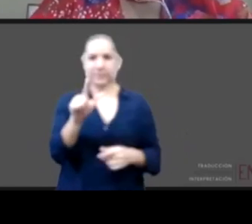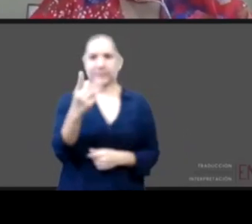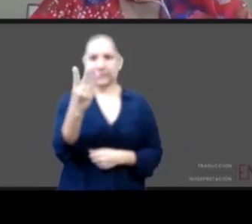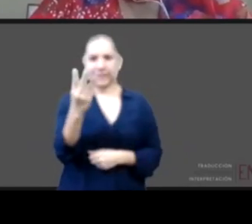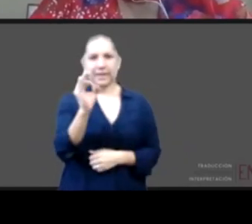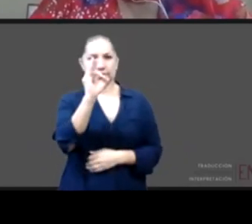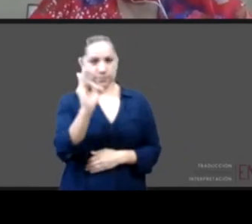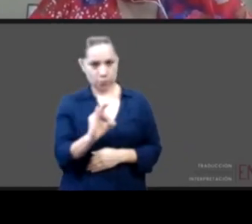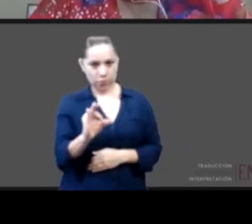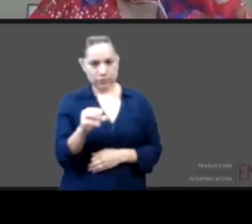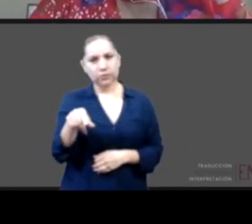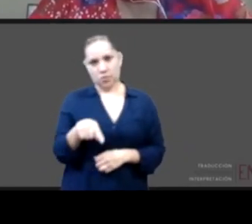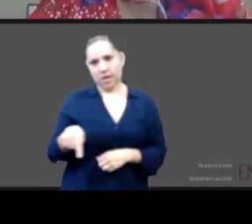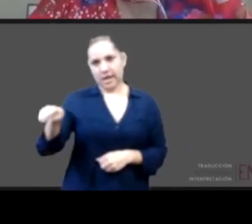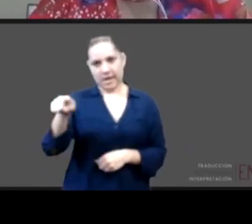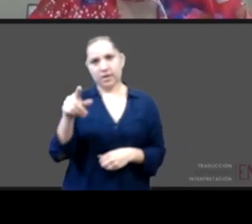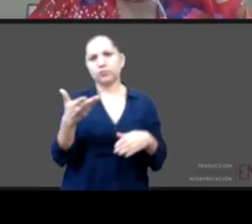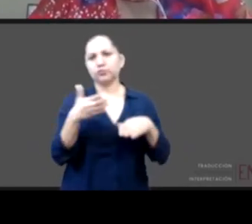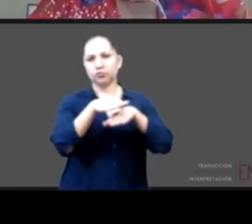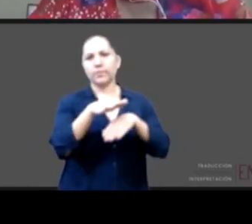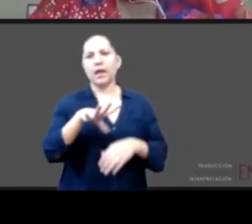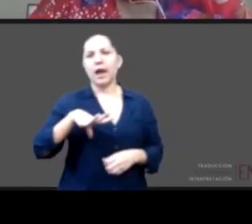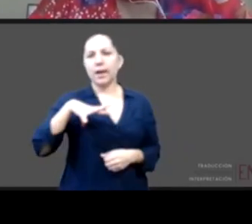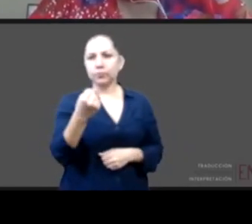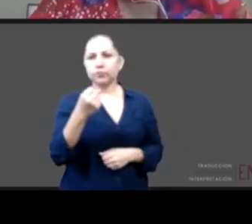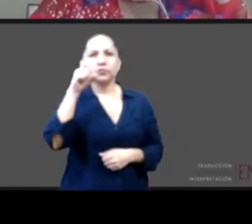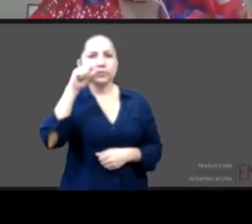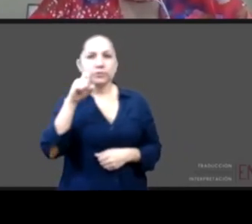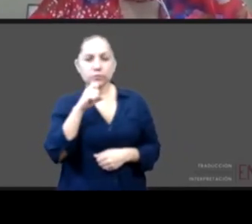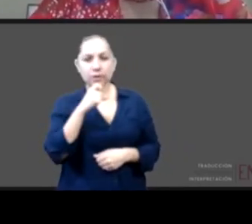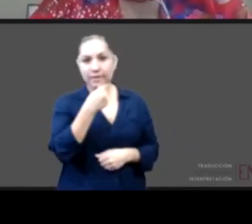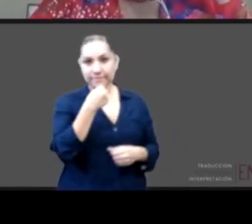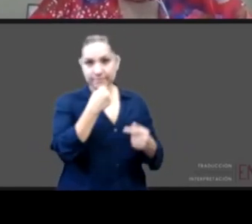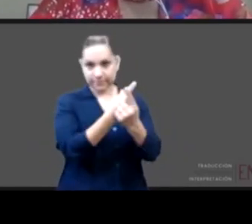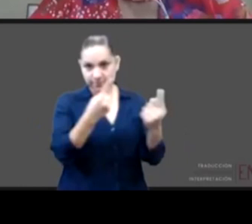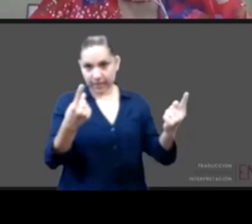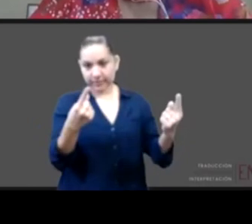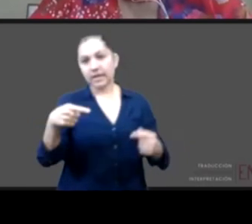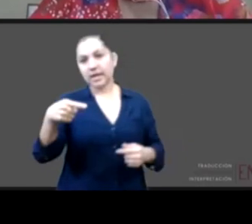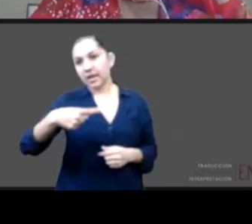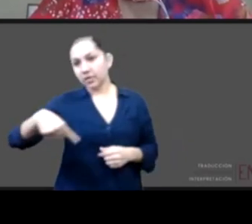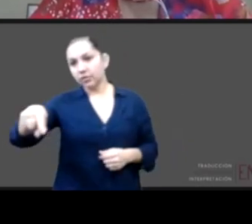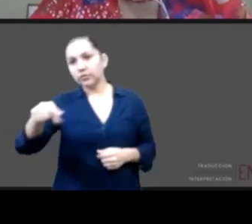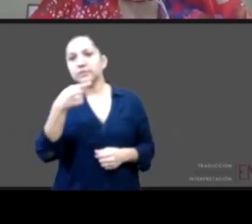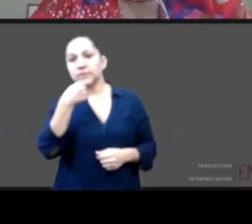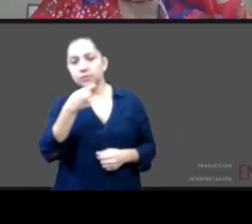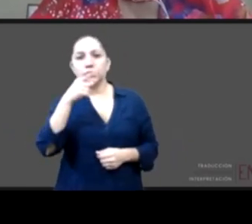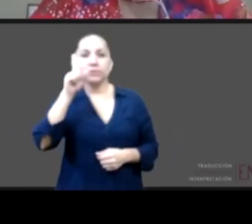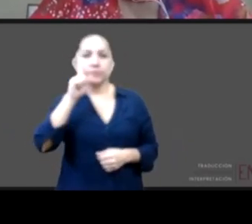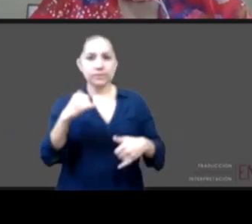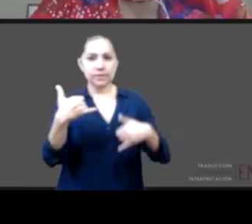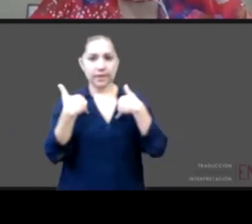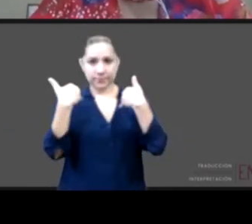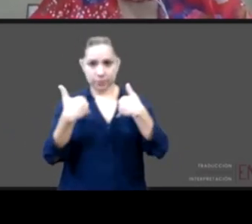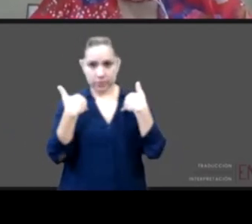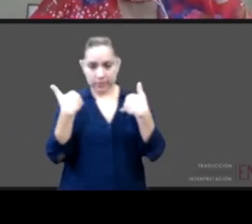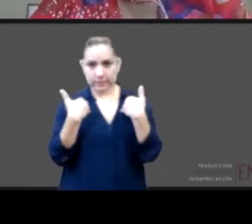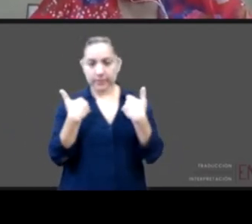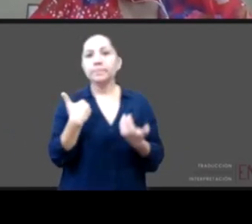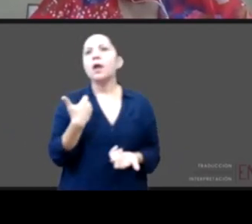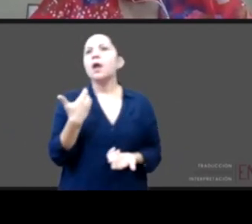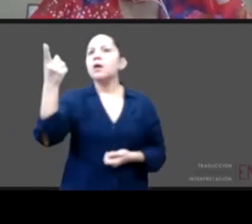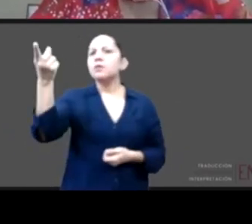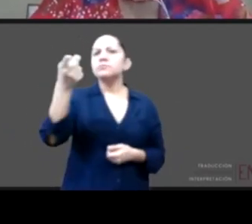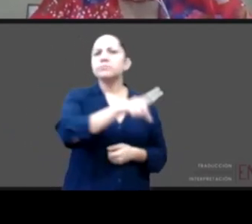abuso sexual infantil contra niñas, niños y adolescentes se comete a manos de alguien que tiene